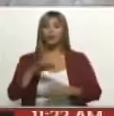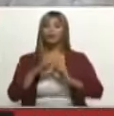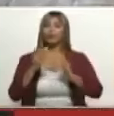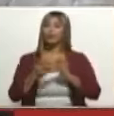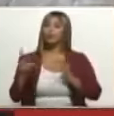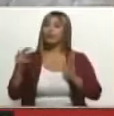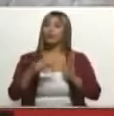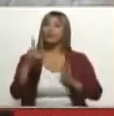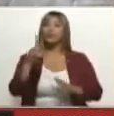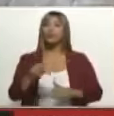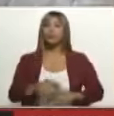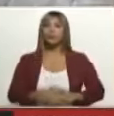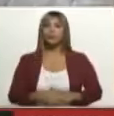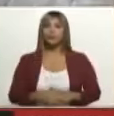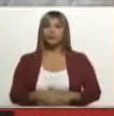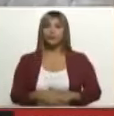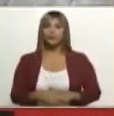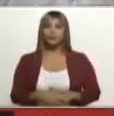también.